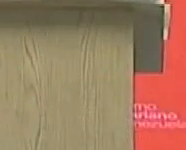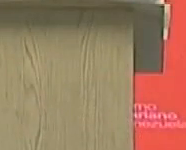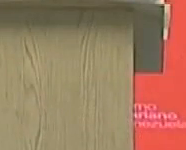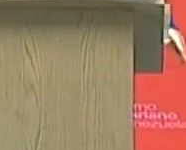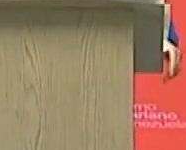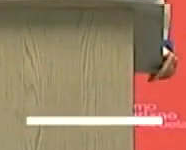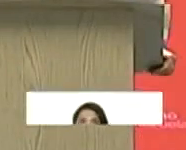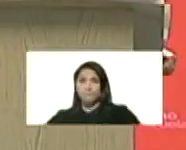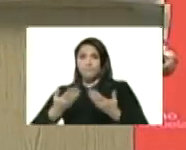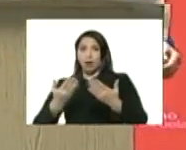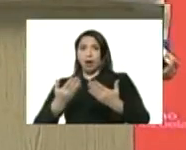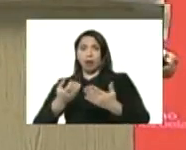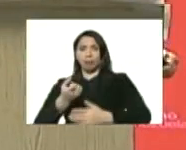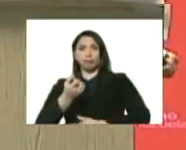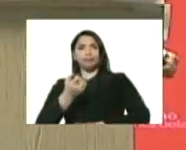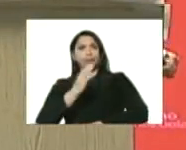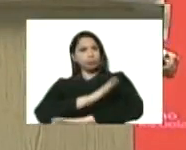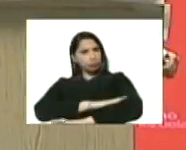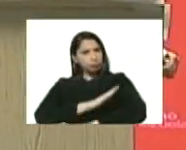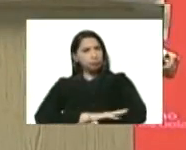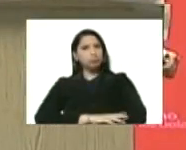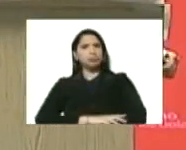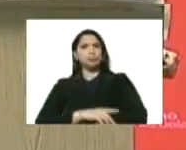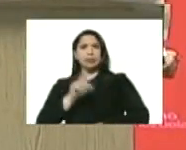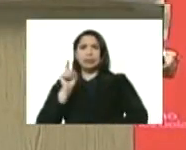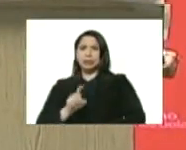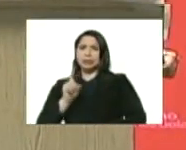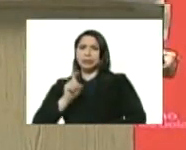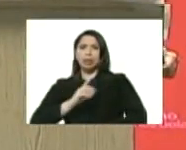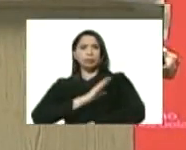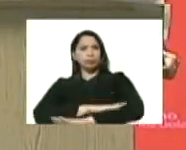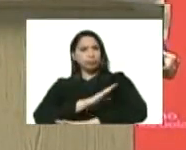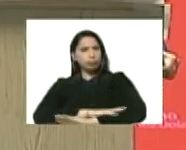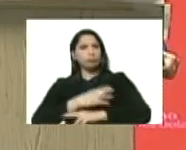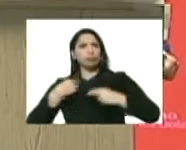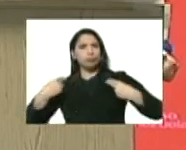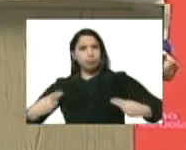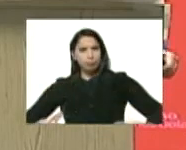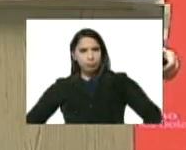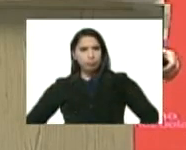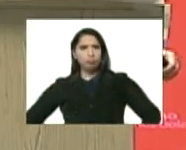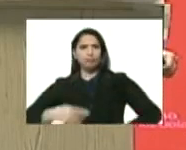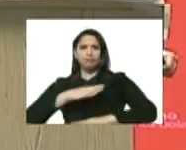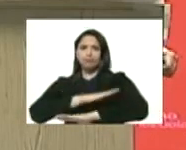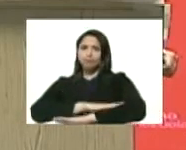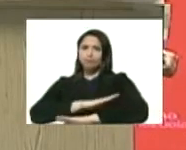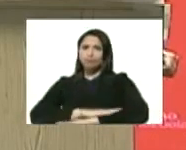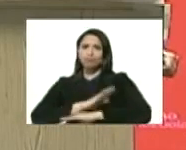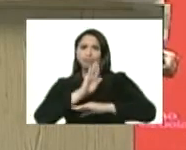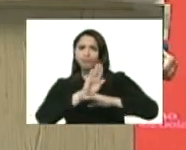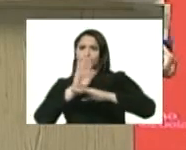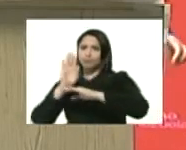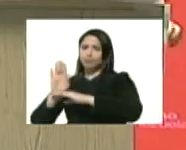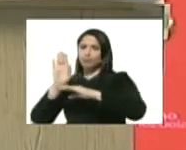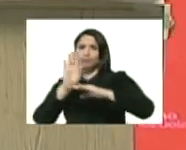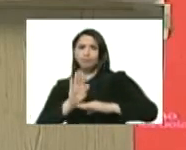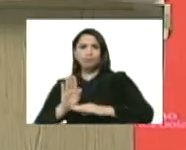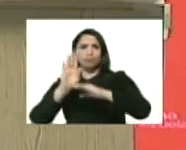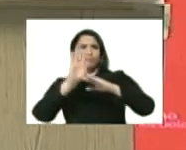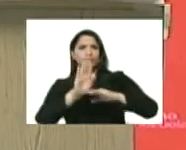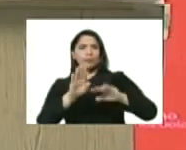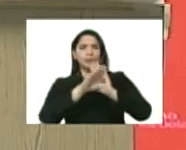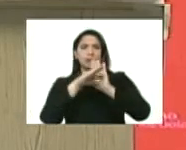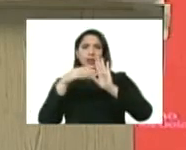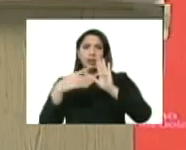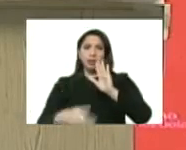dando el tratamiento que se merece, un tratamiento humano, un tratamiento en resguardo y protección de su